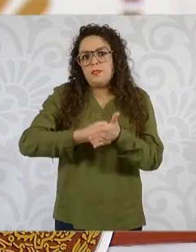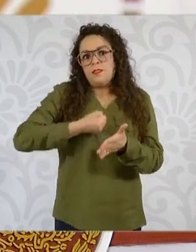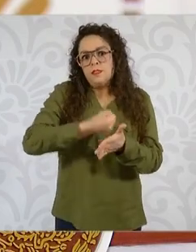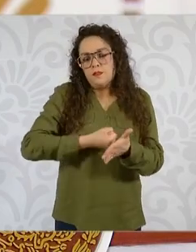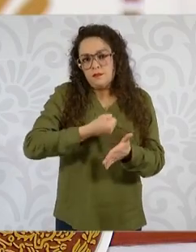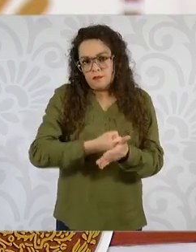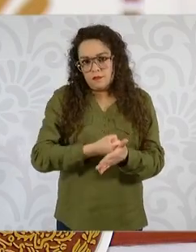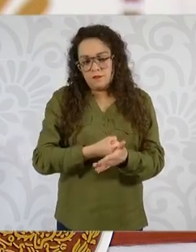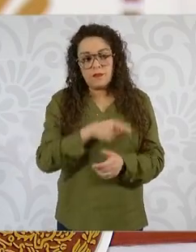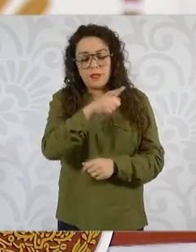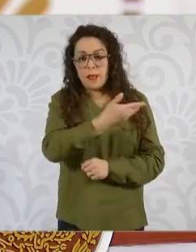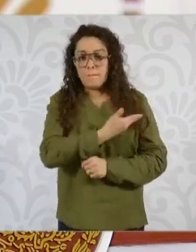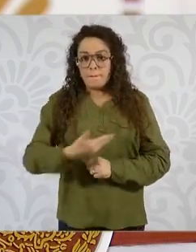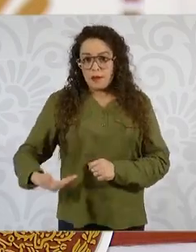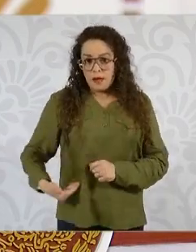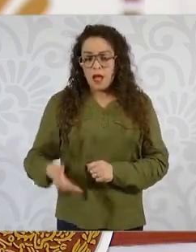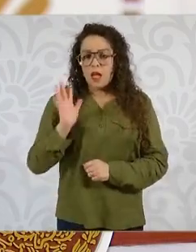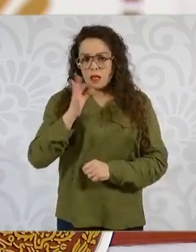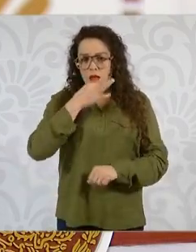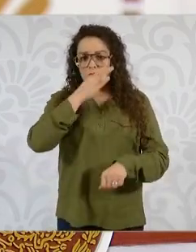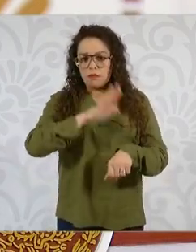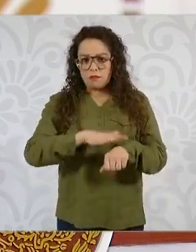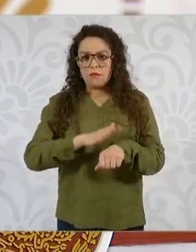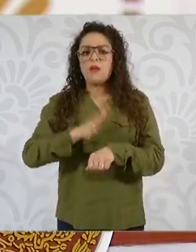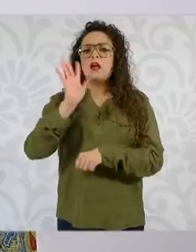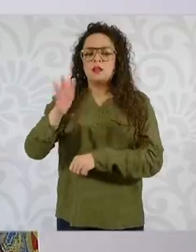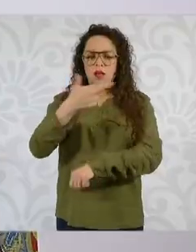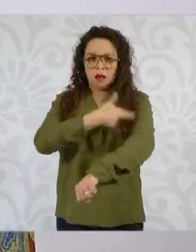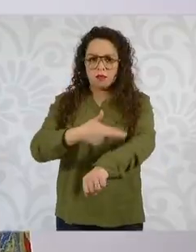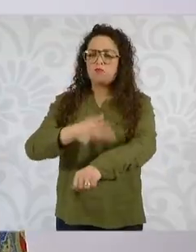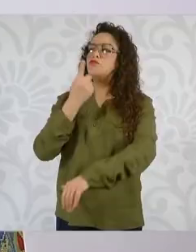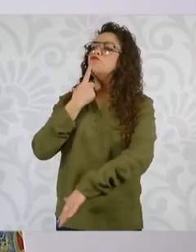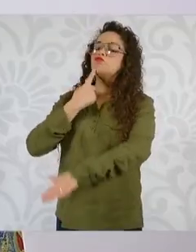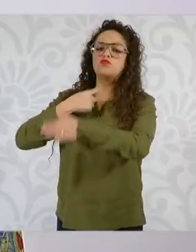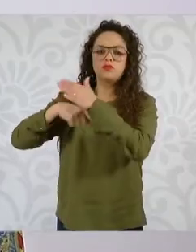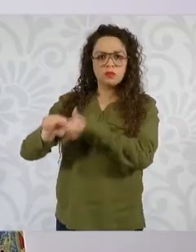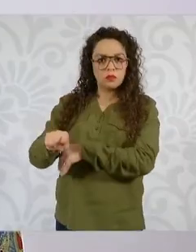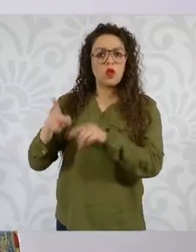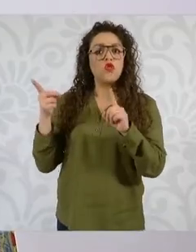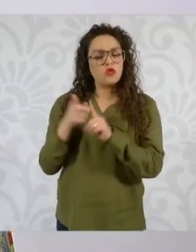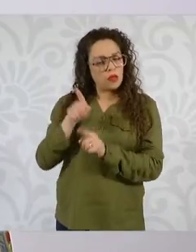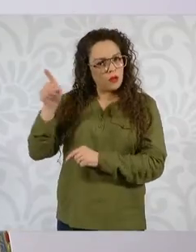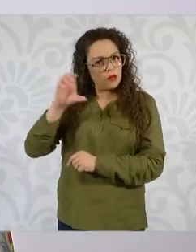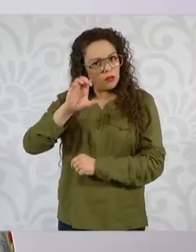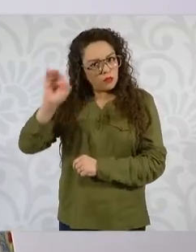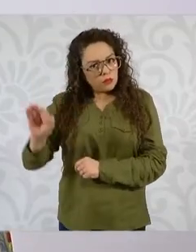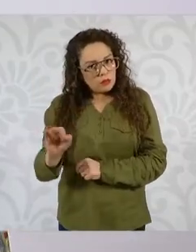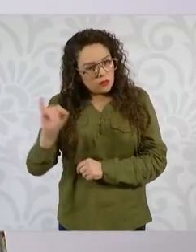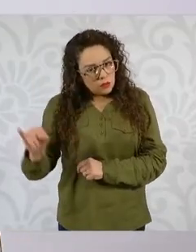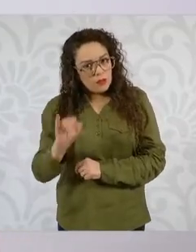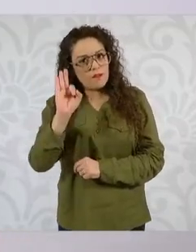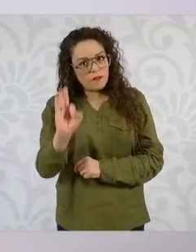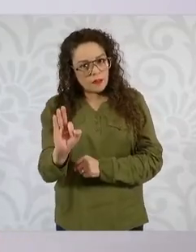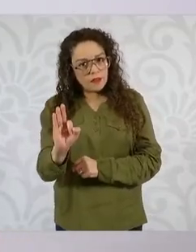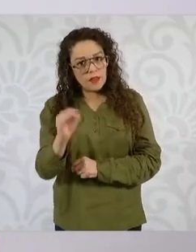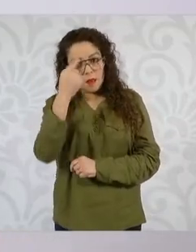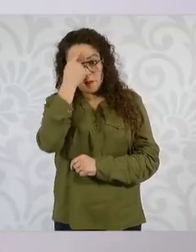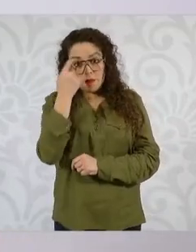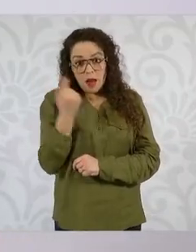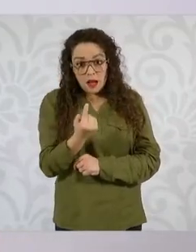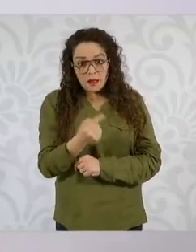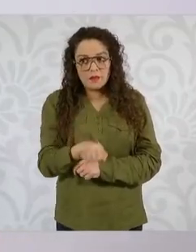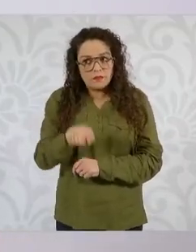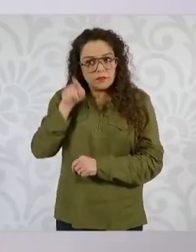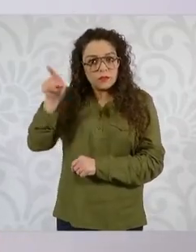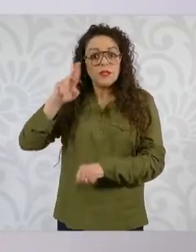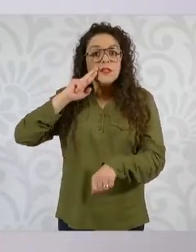una denuncia ante el Consejo de la Judicatura para que revise, tienen que revisar este Consejo de la